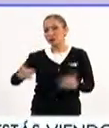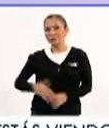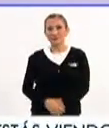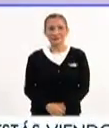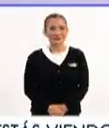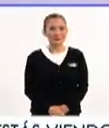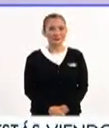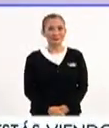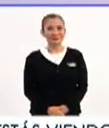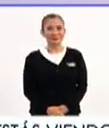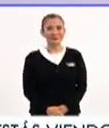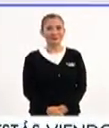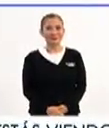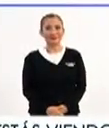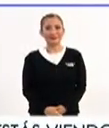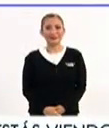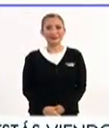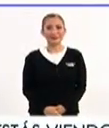reportaje.